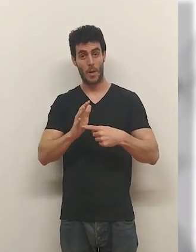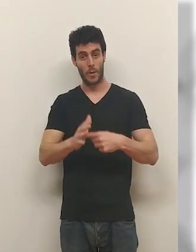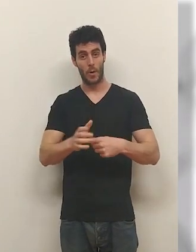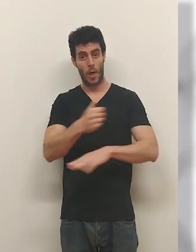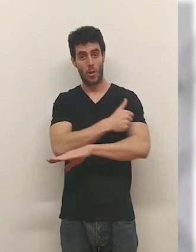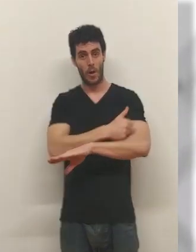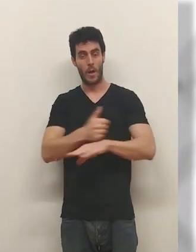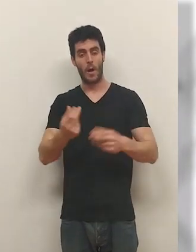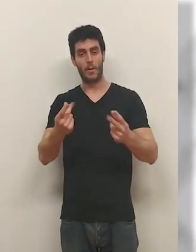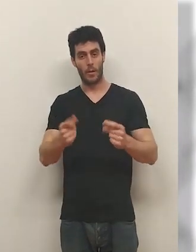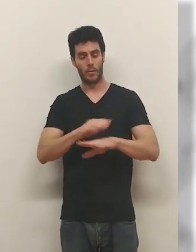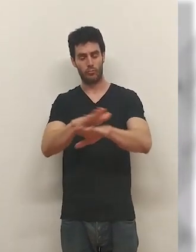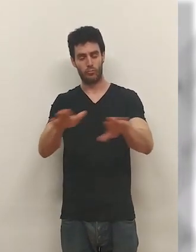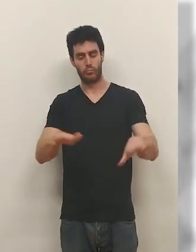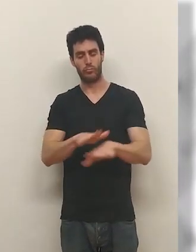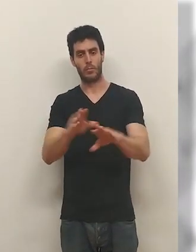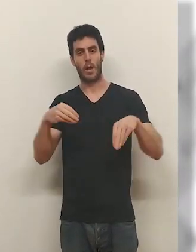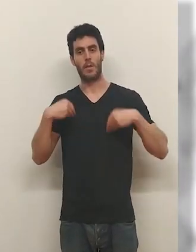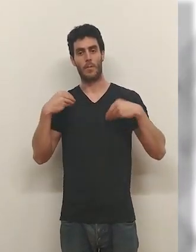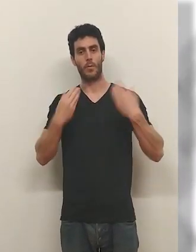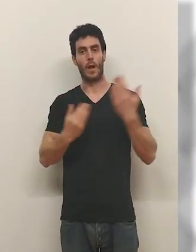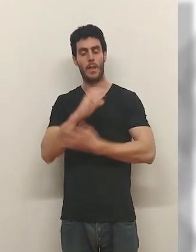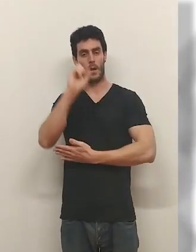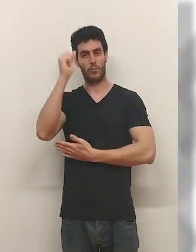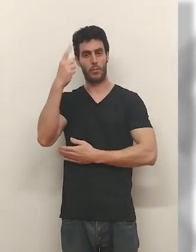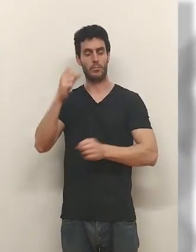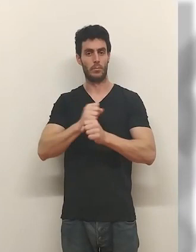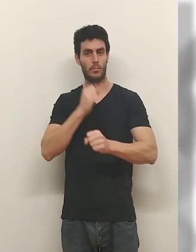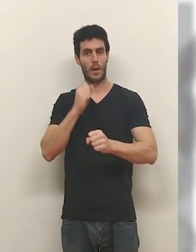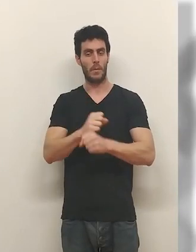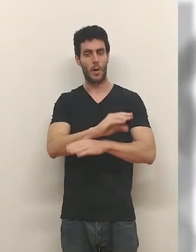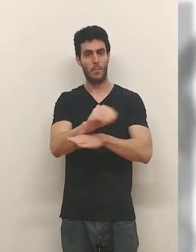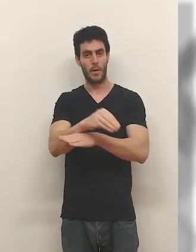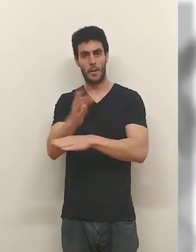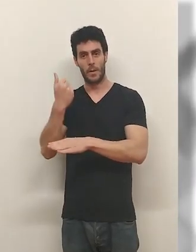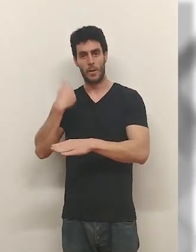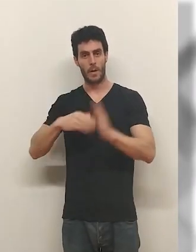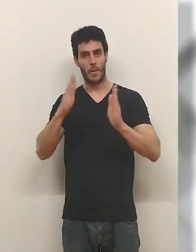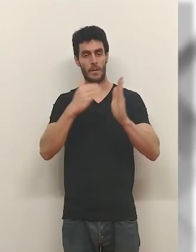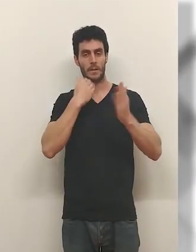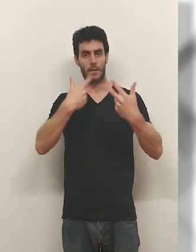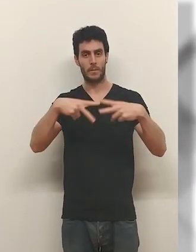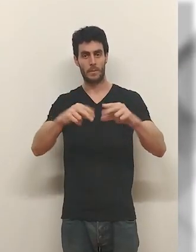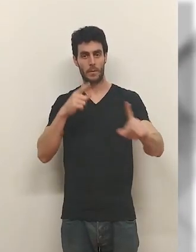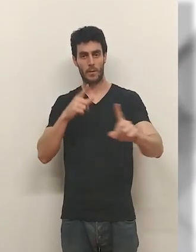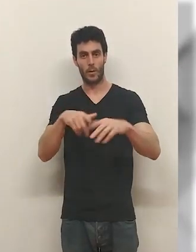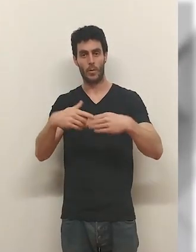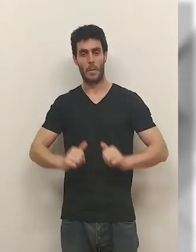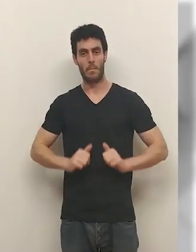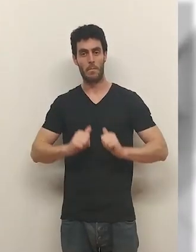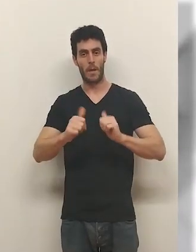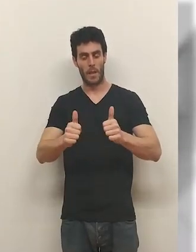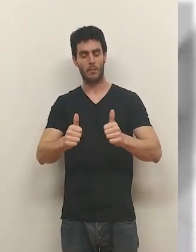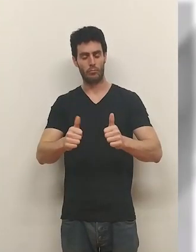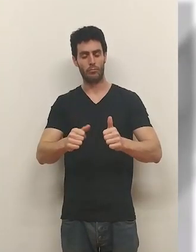los logroñeses podrán bañarse y disfrutar de los días soleados. El trabajo de mantenimiento ya está en fase de finalización para comenzar el